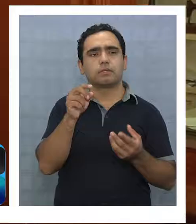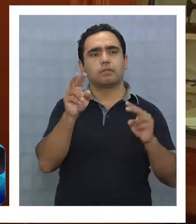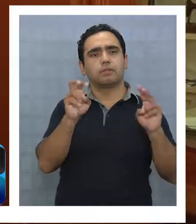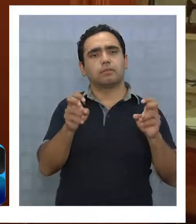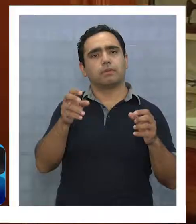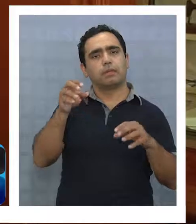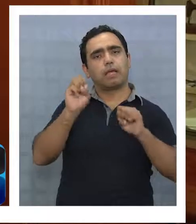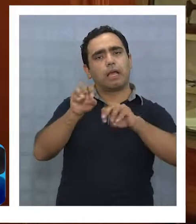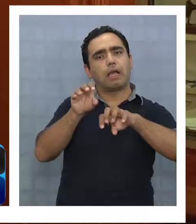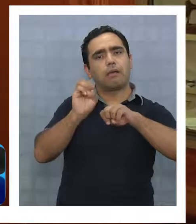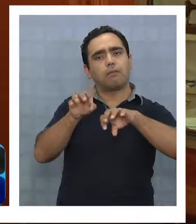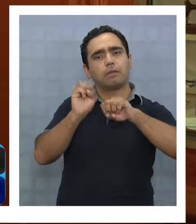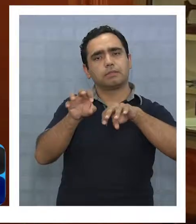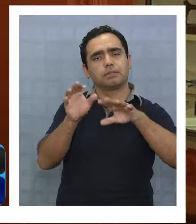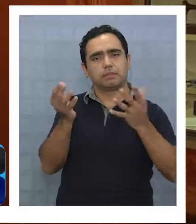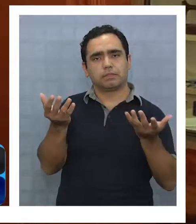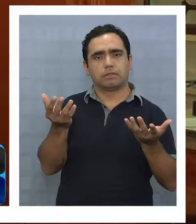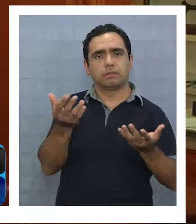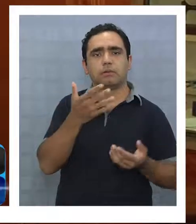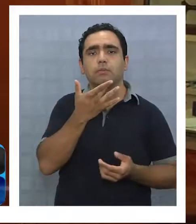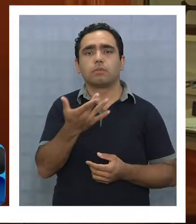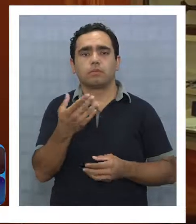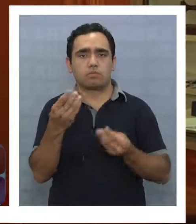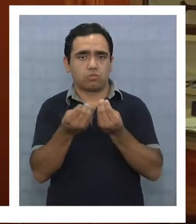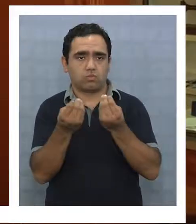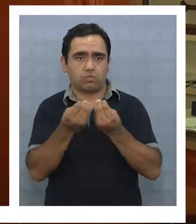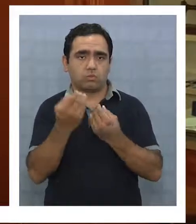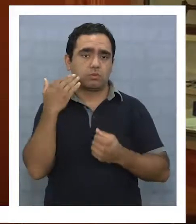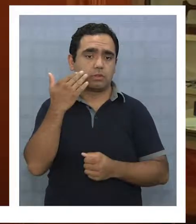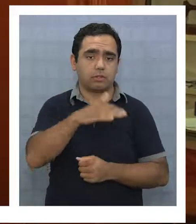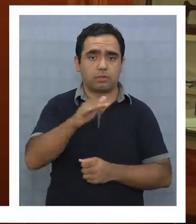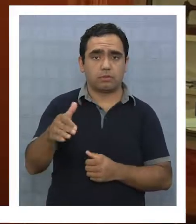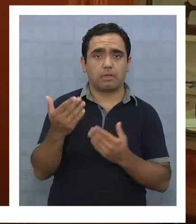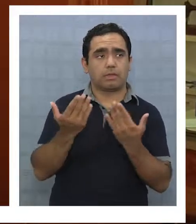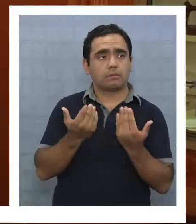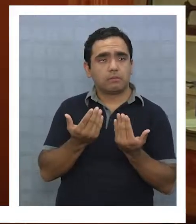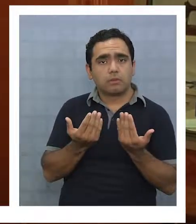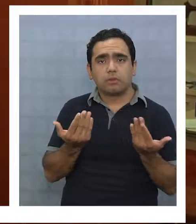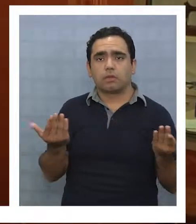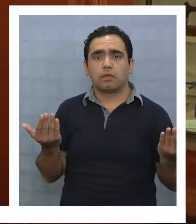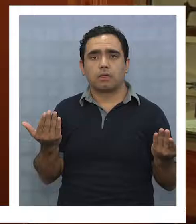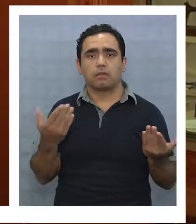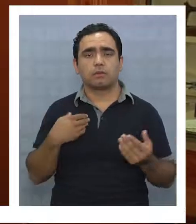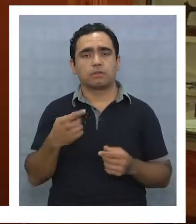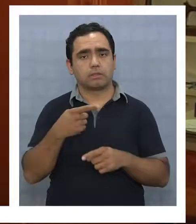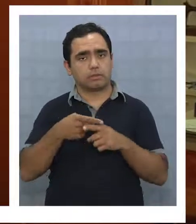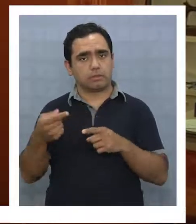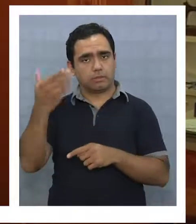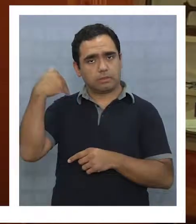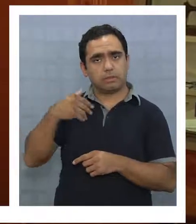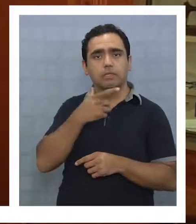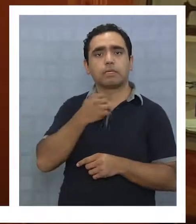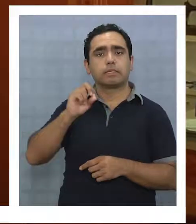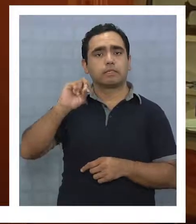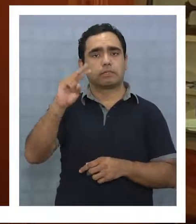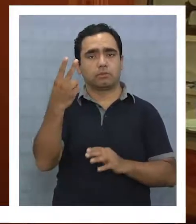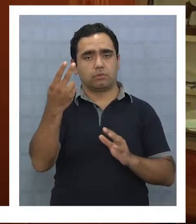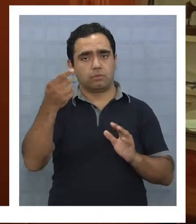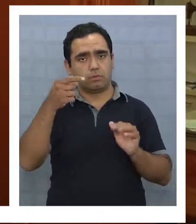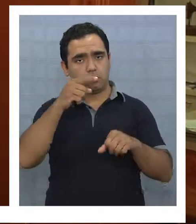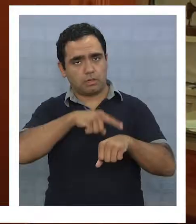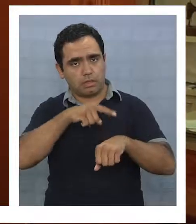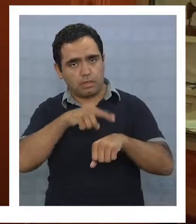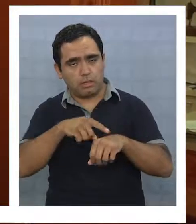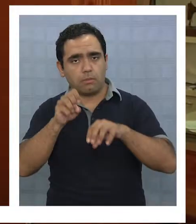términos de las capacitaciones, porque tenemos muchísimos niños que están a la espera desde la semana pasada de poder iniciar ya su segundo ciclo